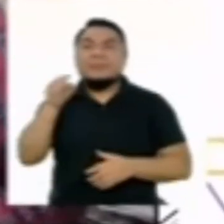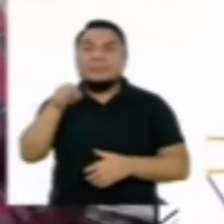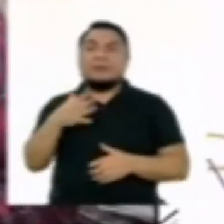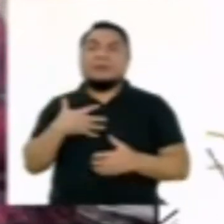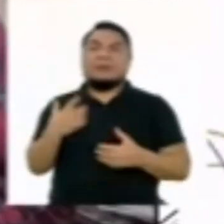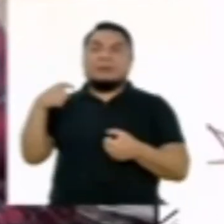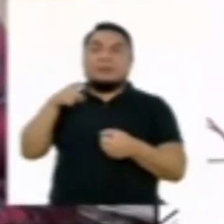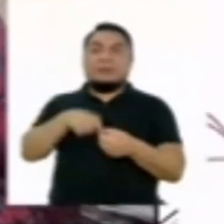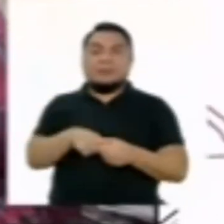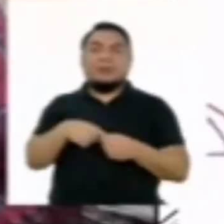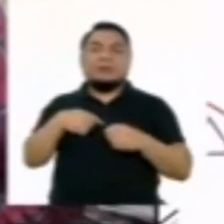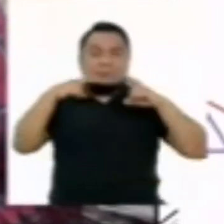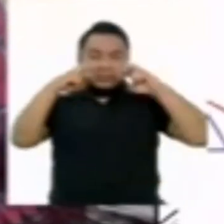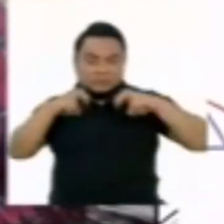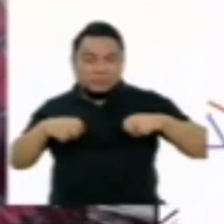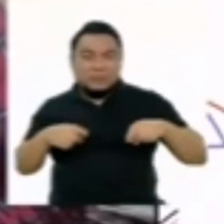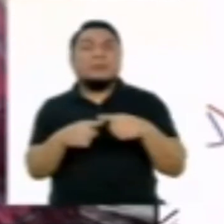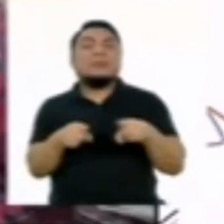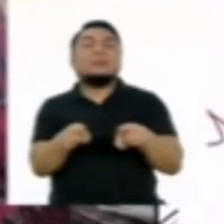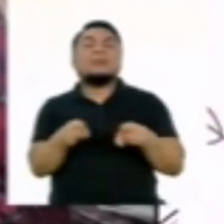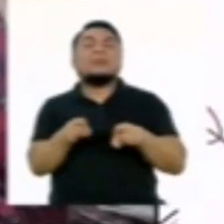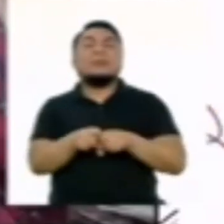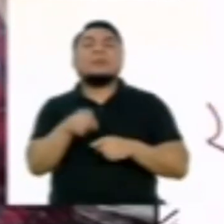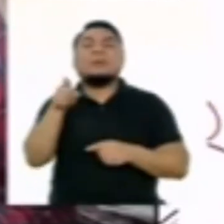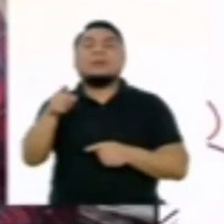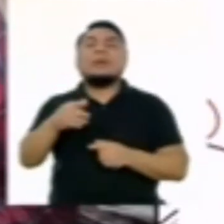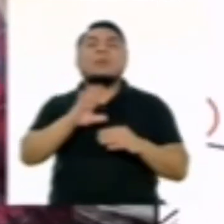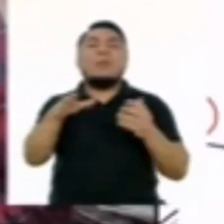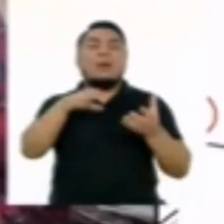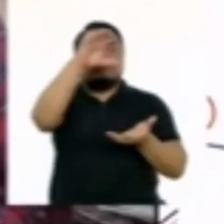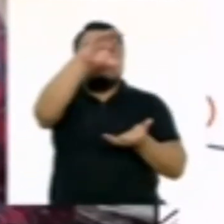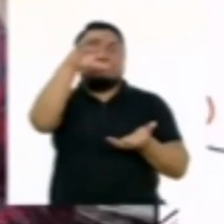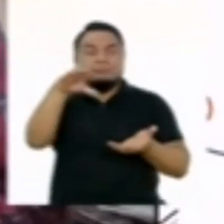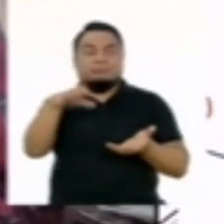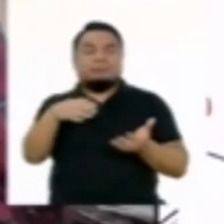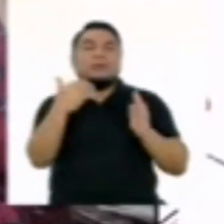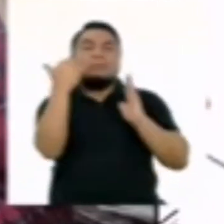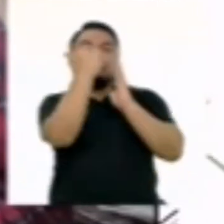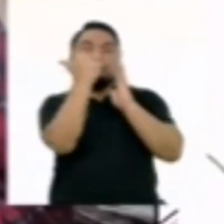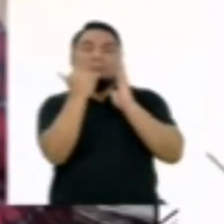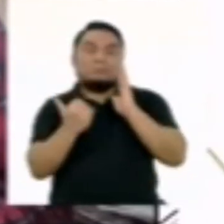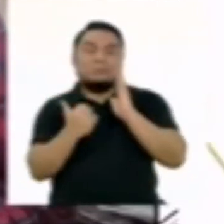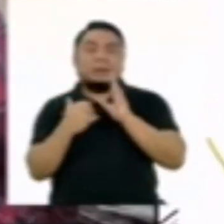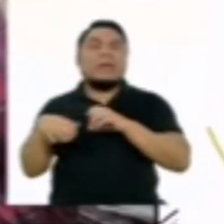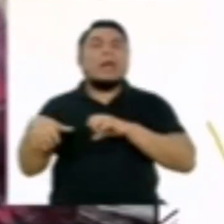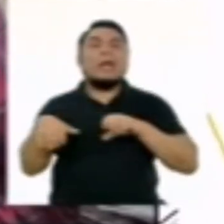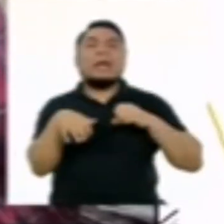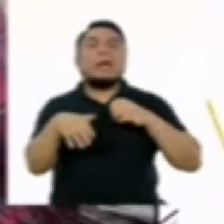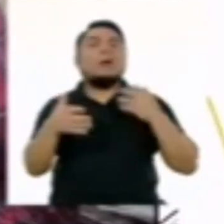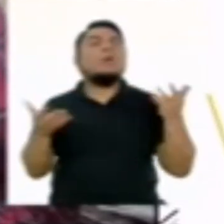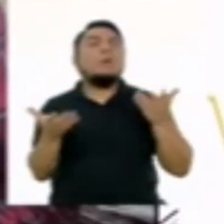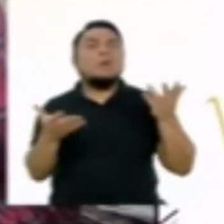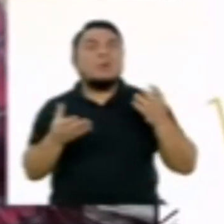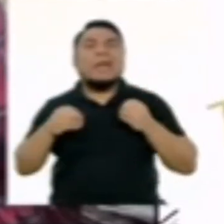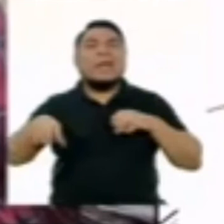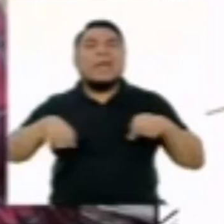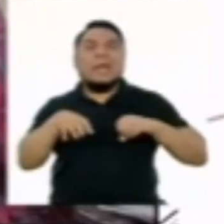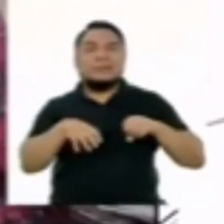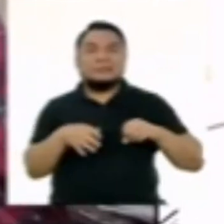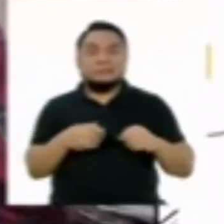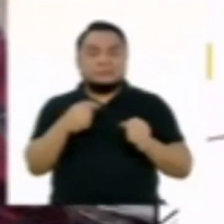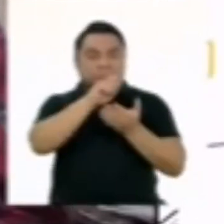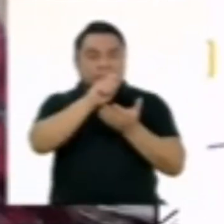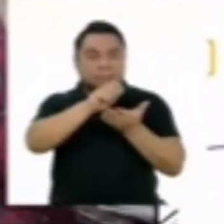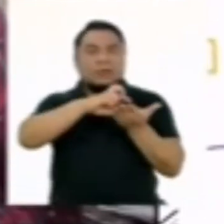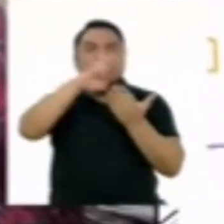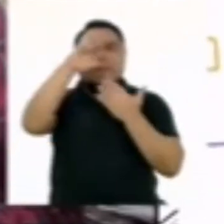vamos a participar del diagnóstico, pero también de la jerarquización de las medidas que se van a tomar. Podemos incluso